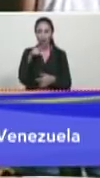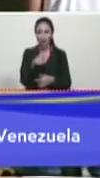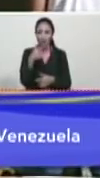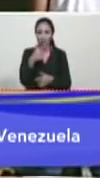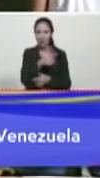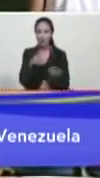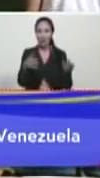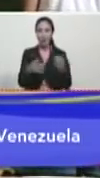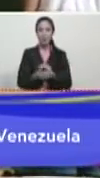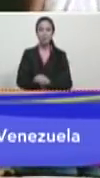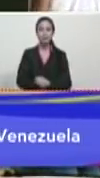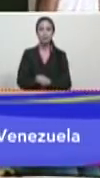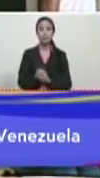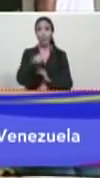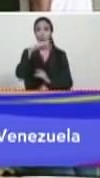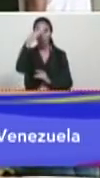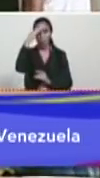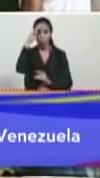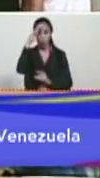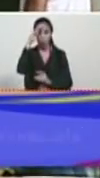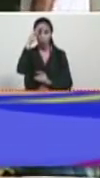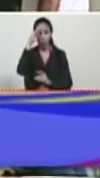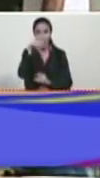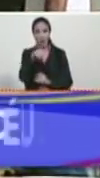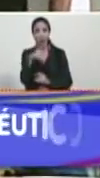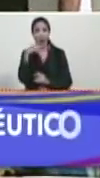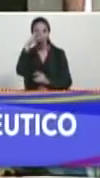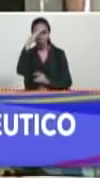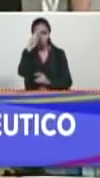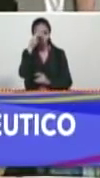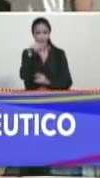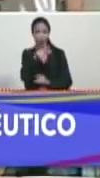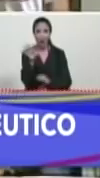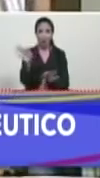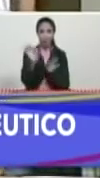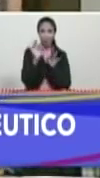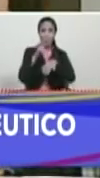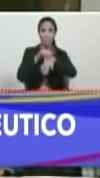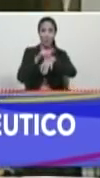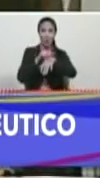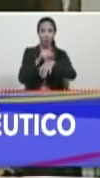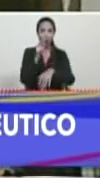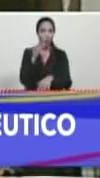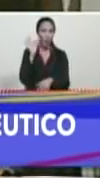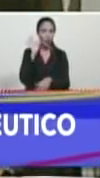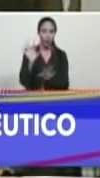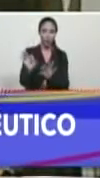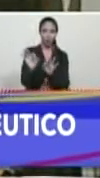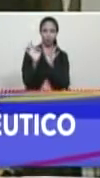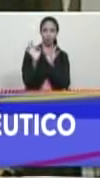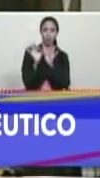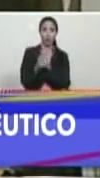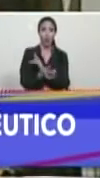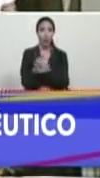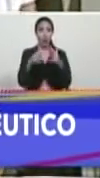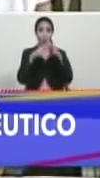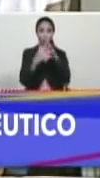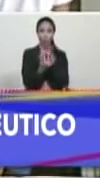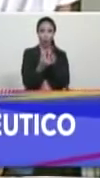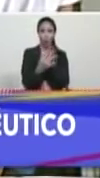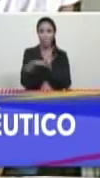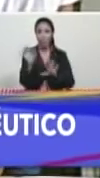diciendo que Cuba utiliza a los médicos y las médicas en los barrios